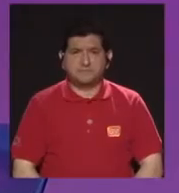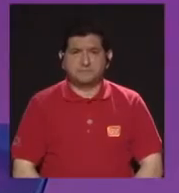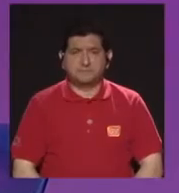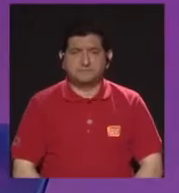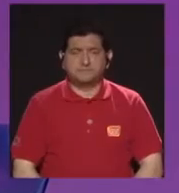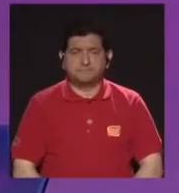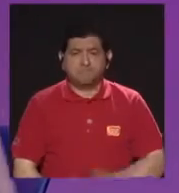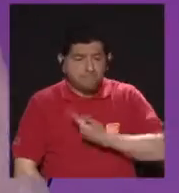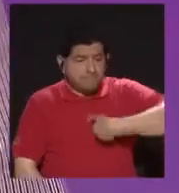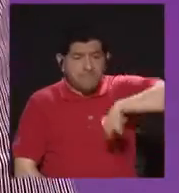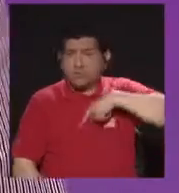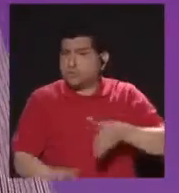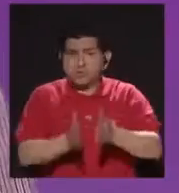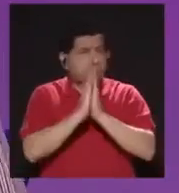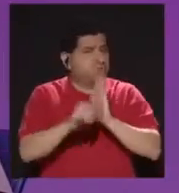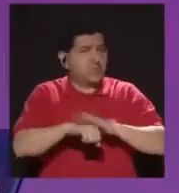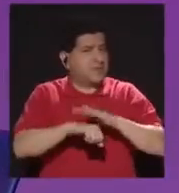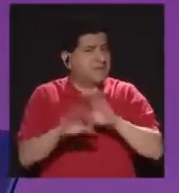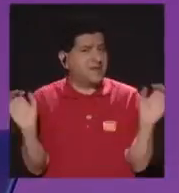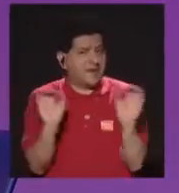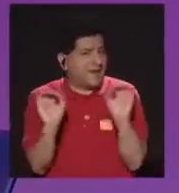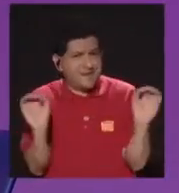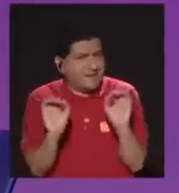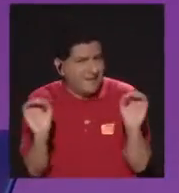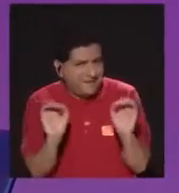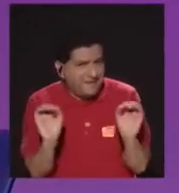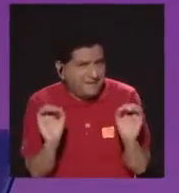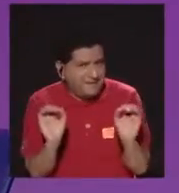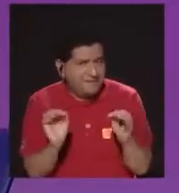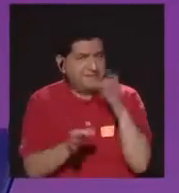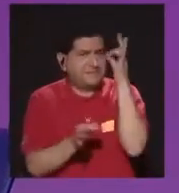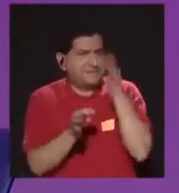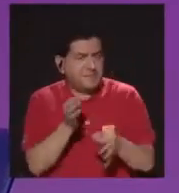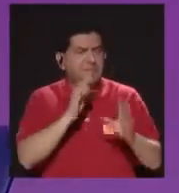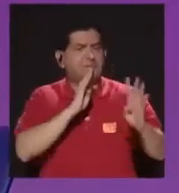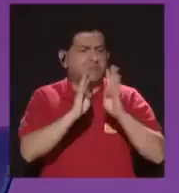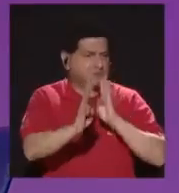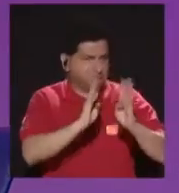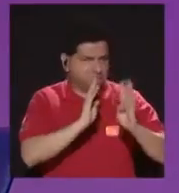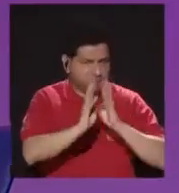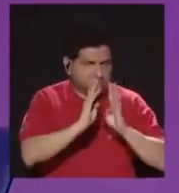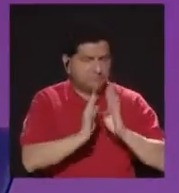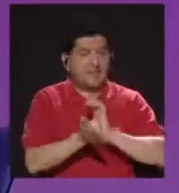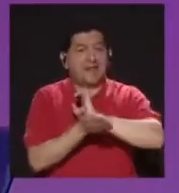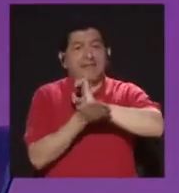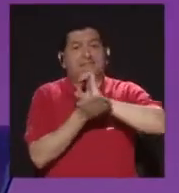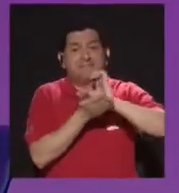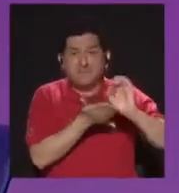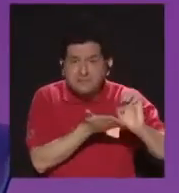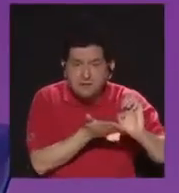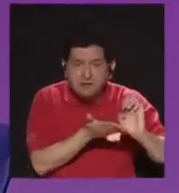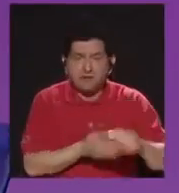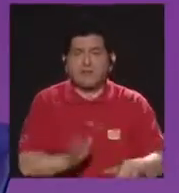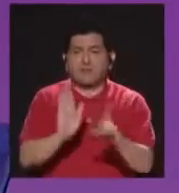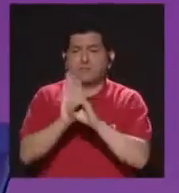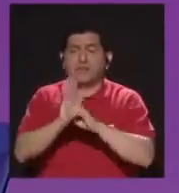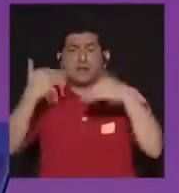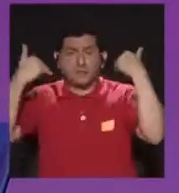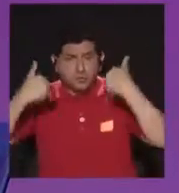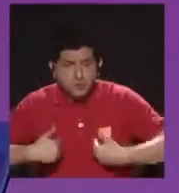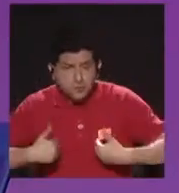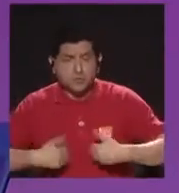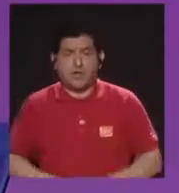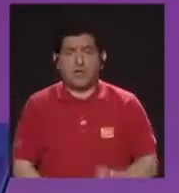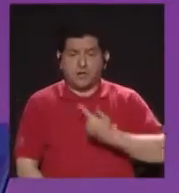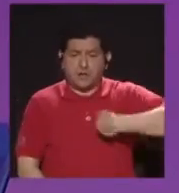pero nosotros no estamos teniendo permiso de nada simplemente es una conversación para evitar que los derechos humanos de